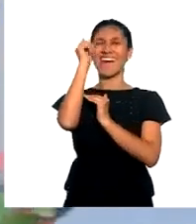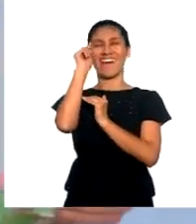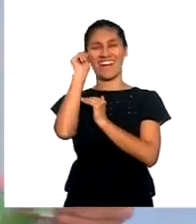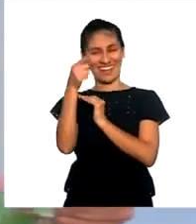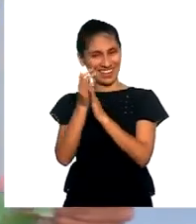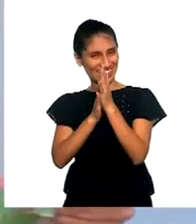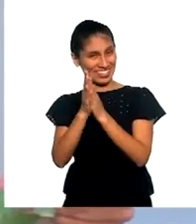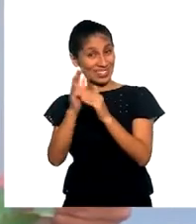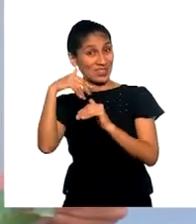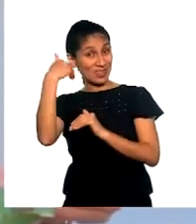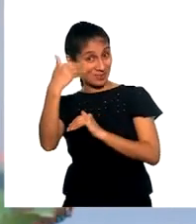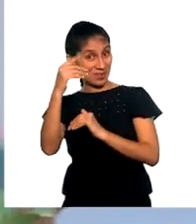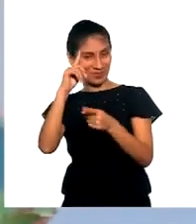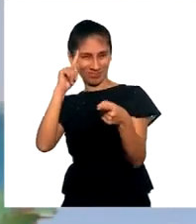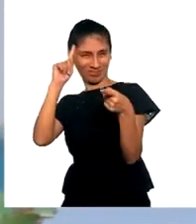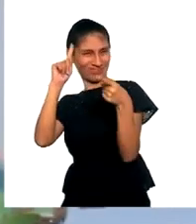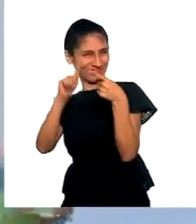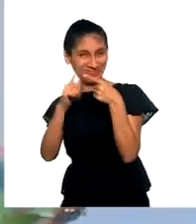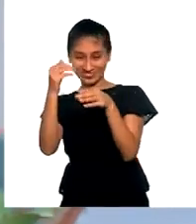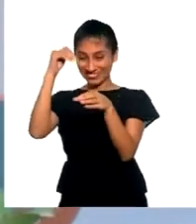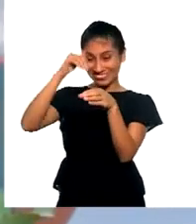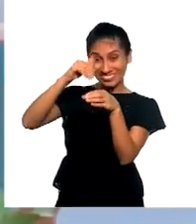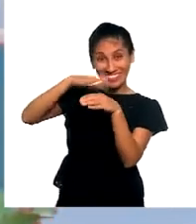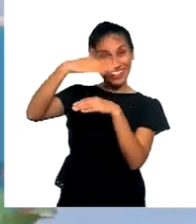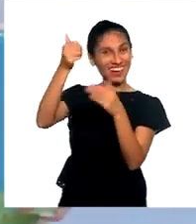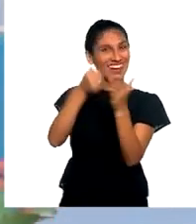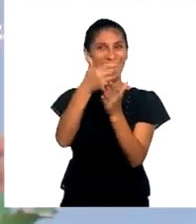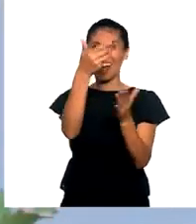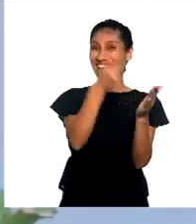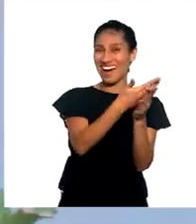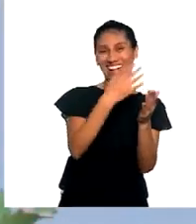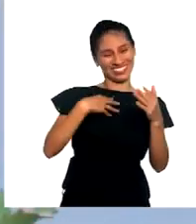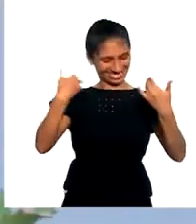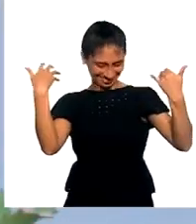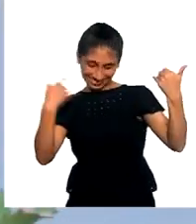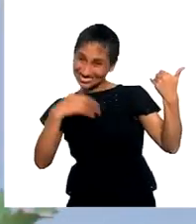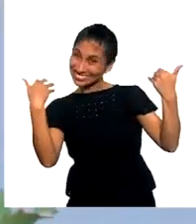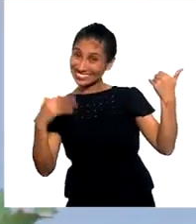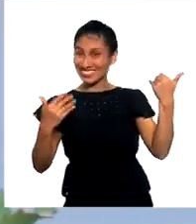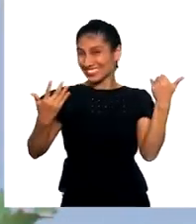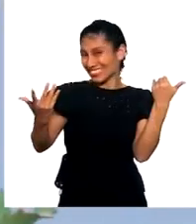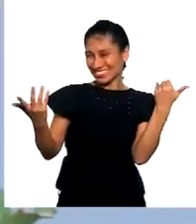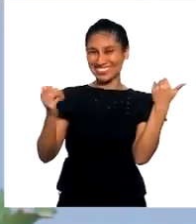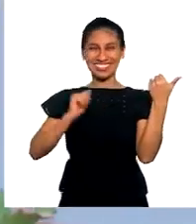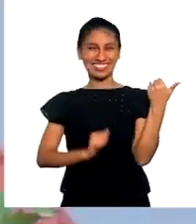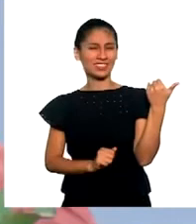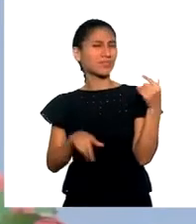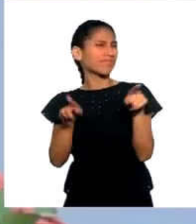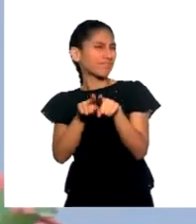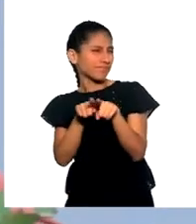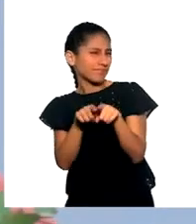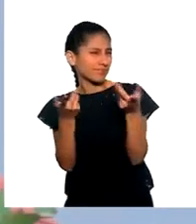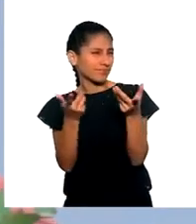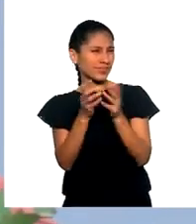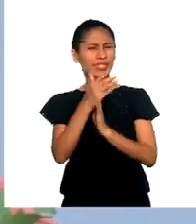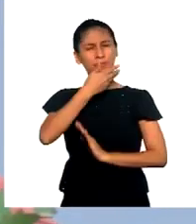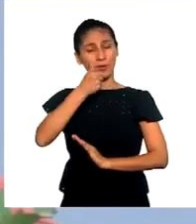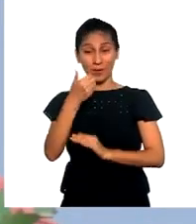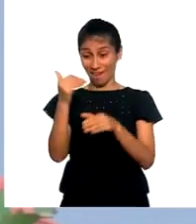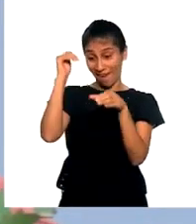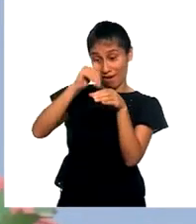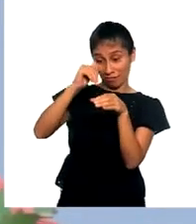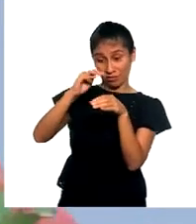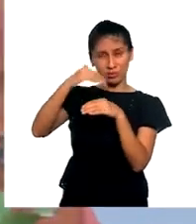mi meta de ahorro y por fin comprarle las cuerdas a mi pelo además es mejor ahorrar